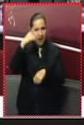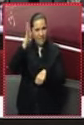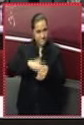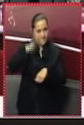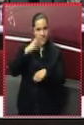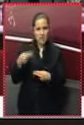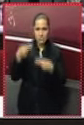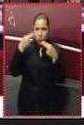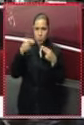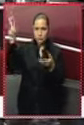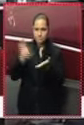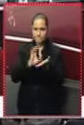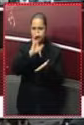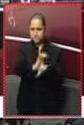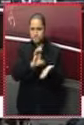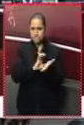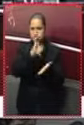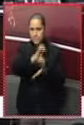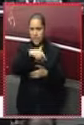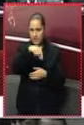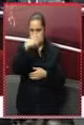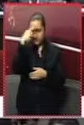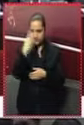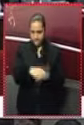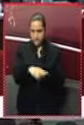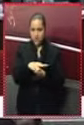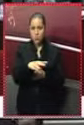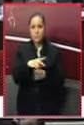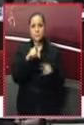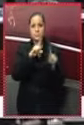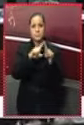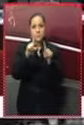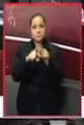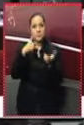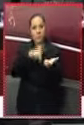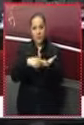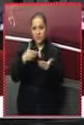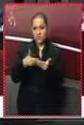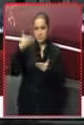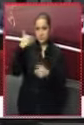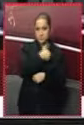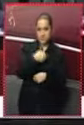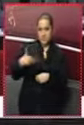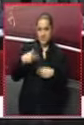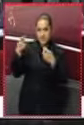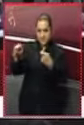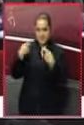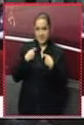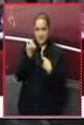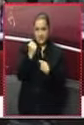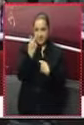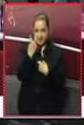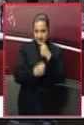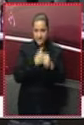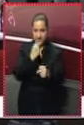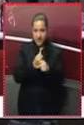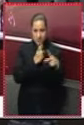en México. Que la miscelánea fiscal que el Ejecutivo nos remitió en septiembre de este año se ha quedado